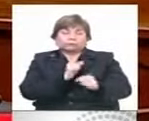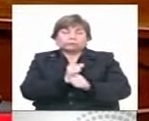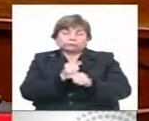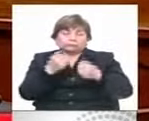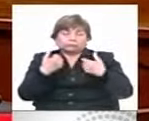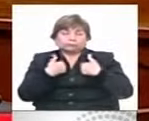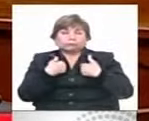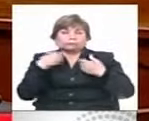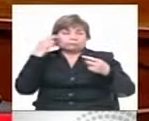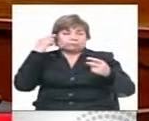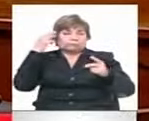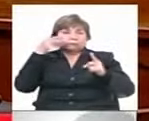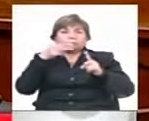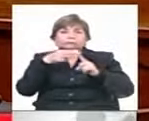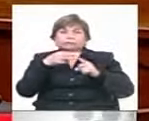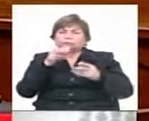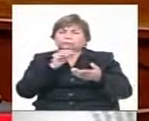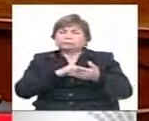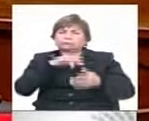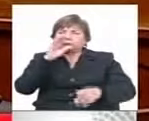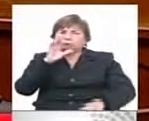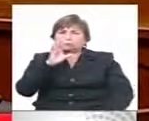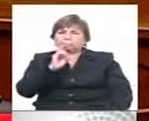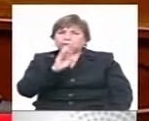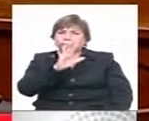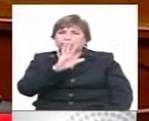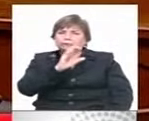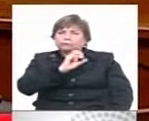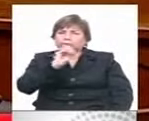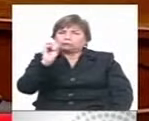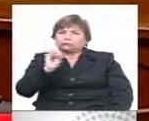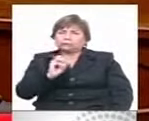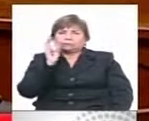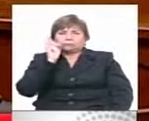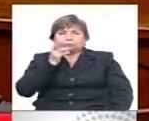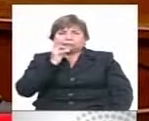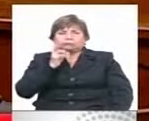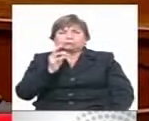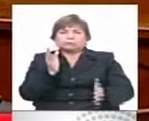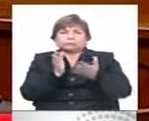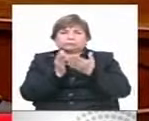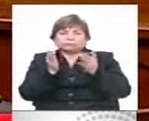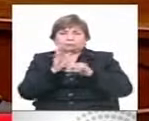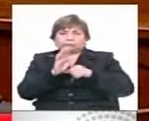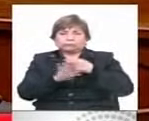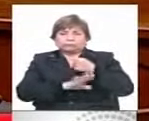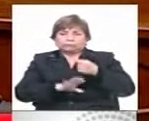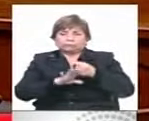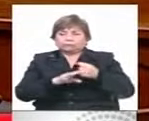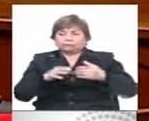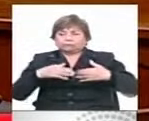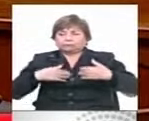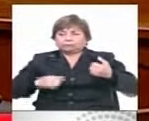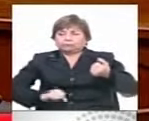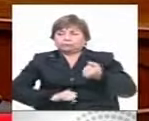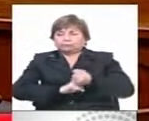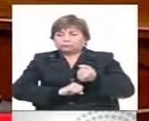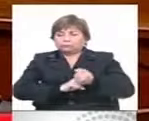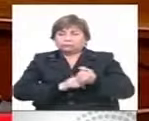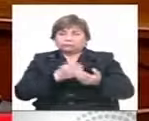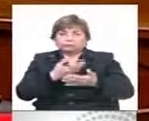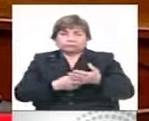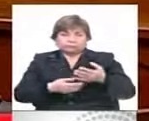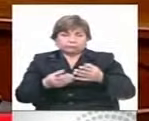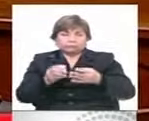tenemos como meta que más del 75% de docentes de la educación básica fortalezcan sus